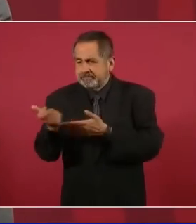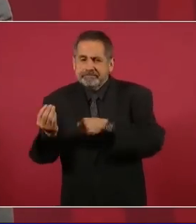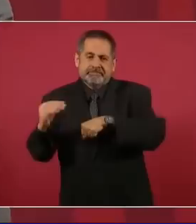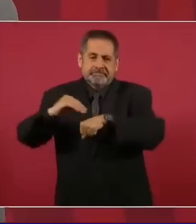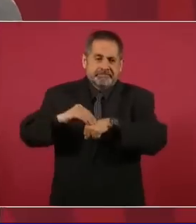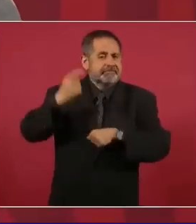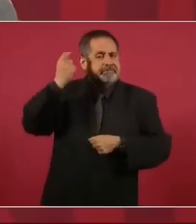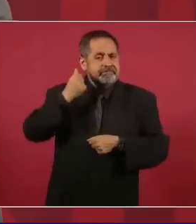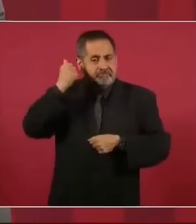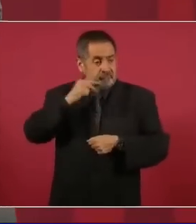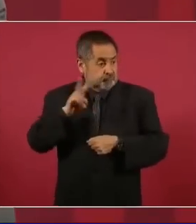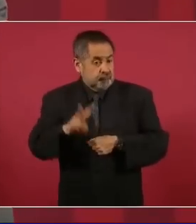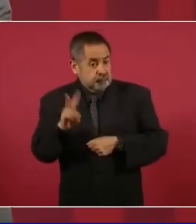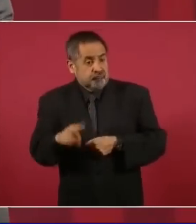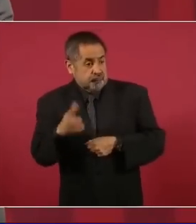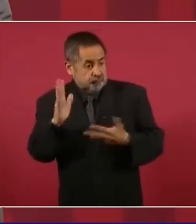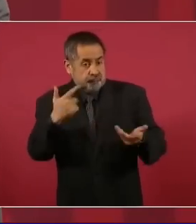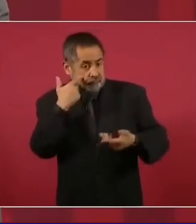Mira